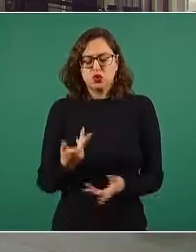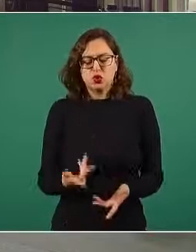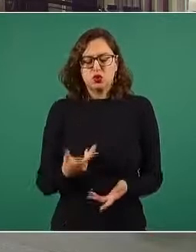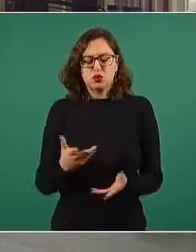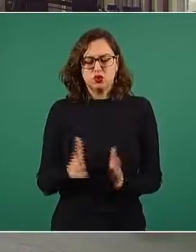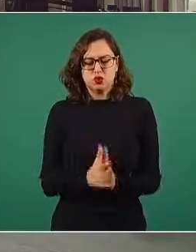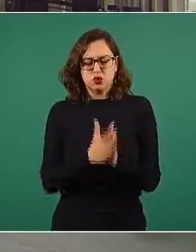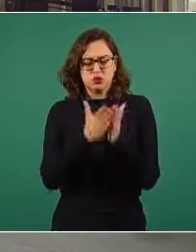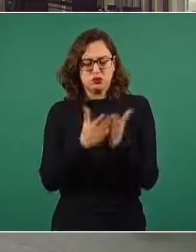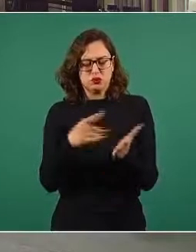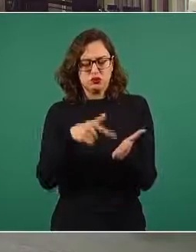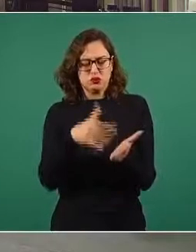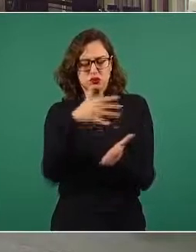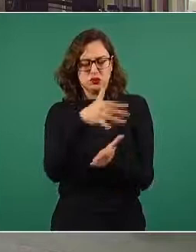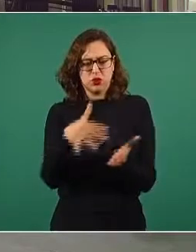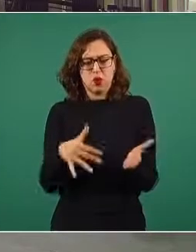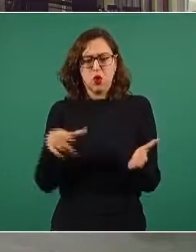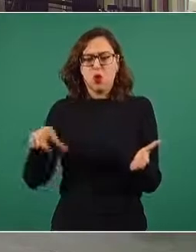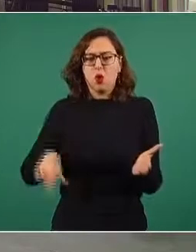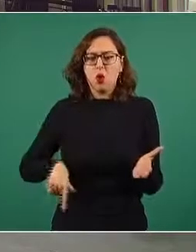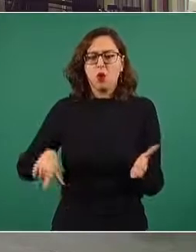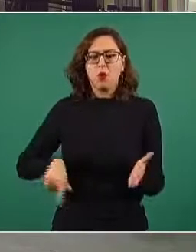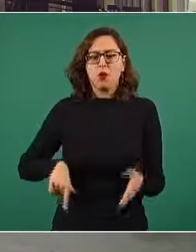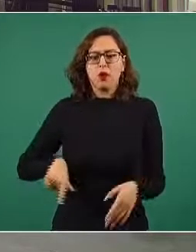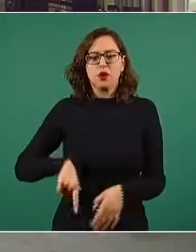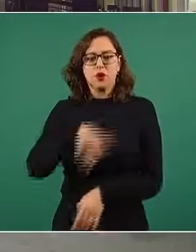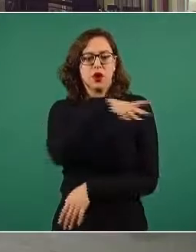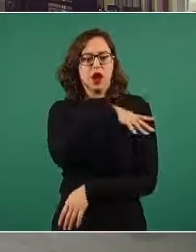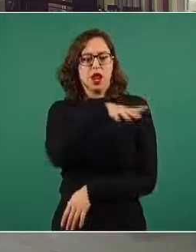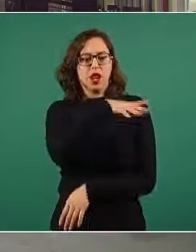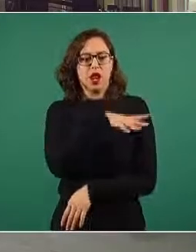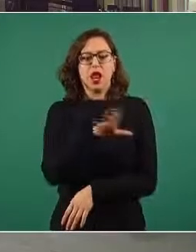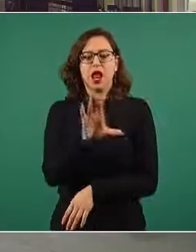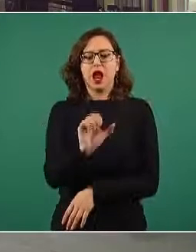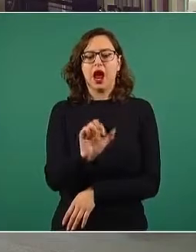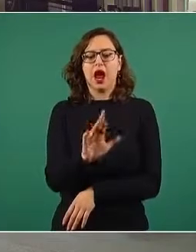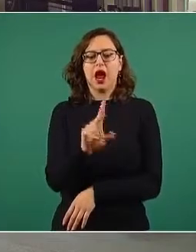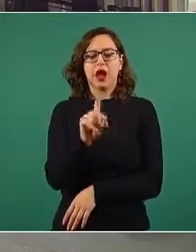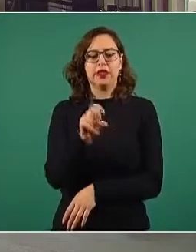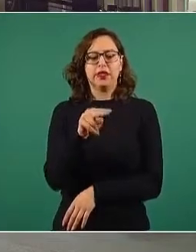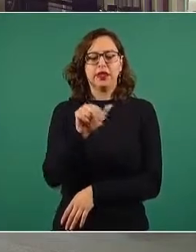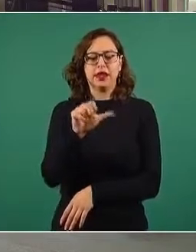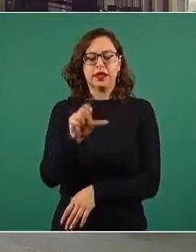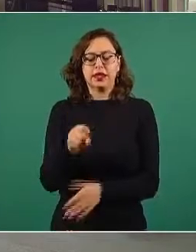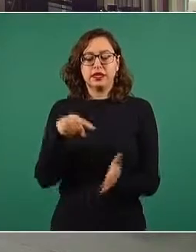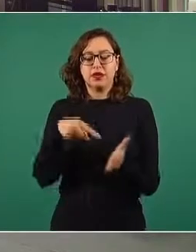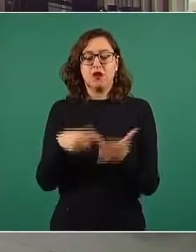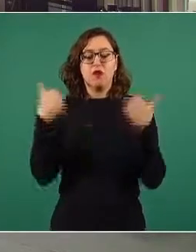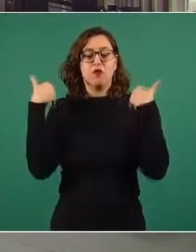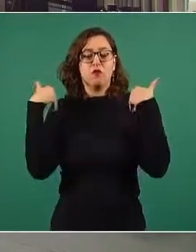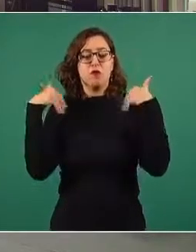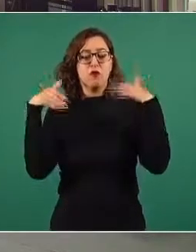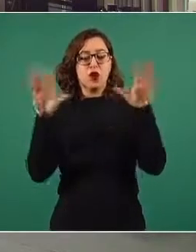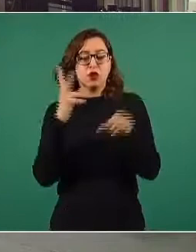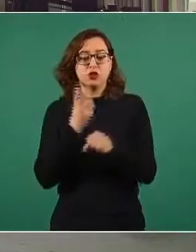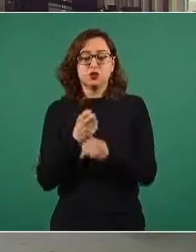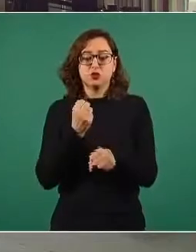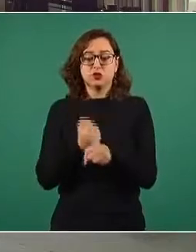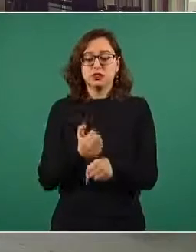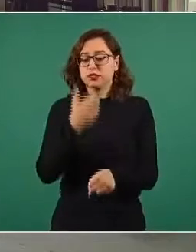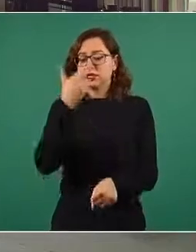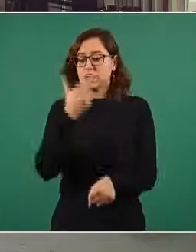general Cárdenas. En él aparece quien fuese su secretario de Economía, si no me equivoco, el